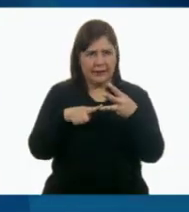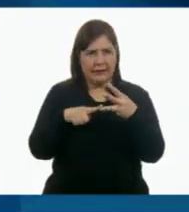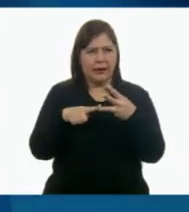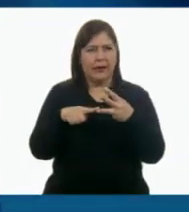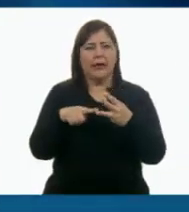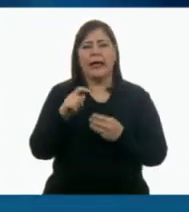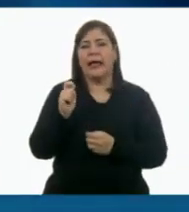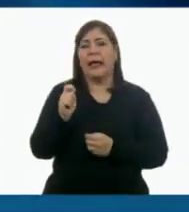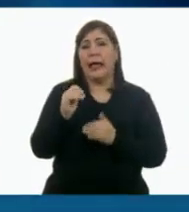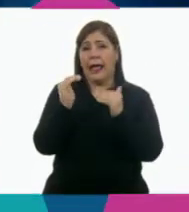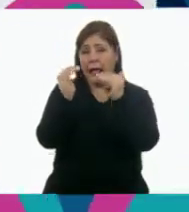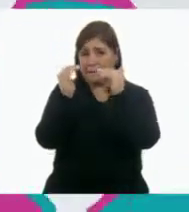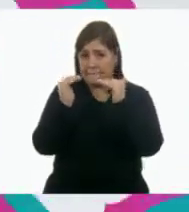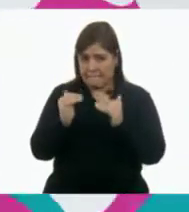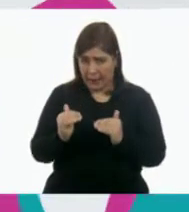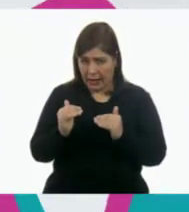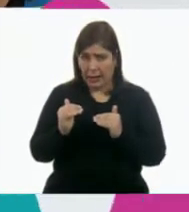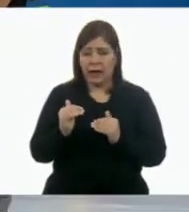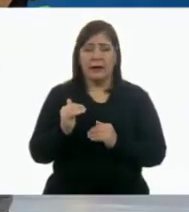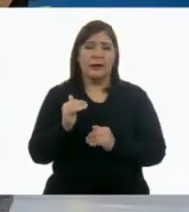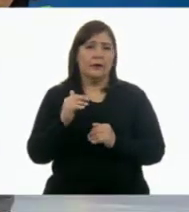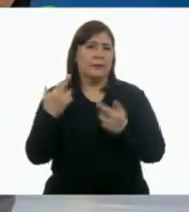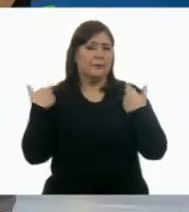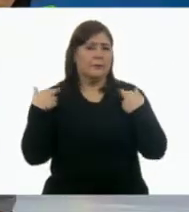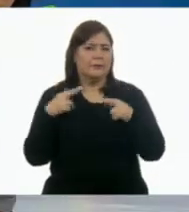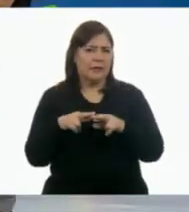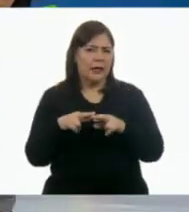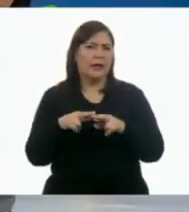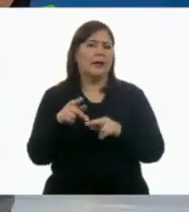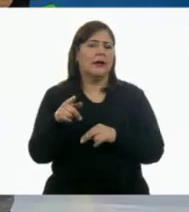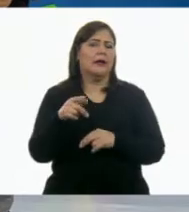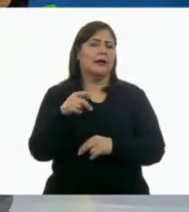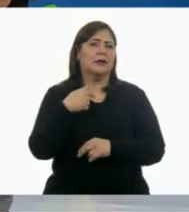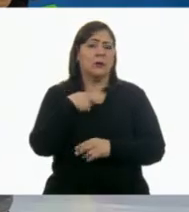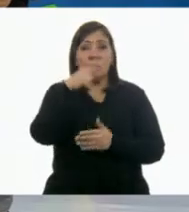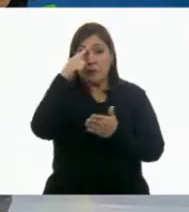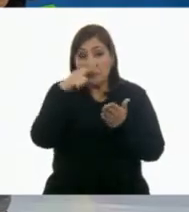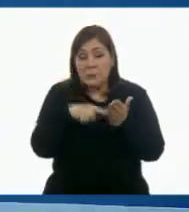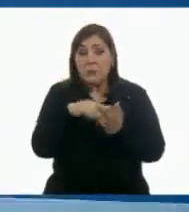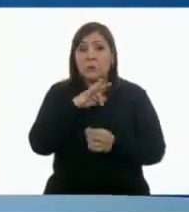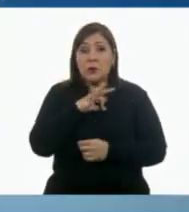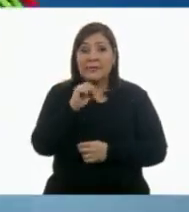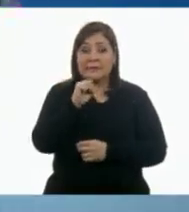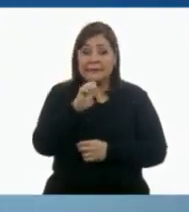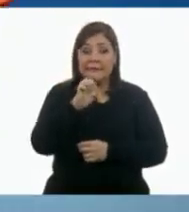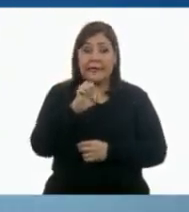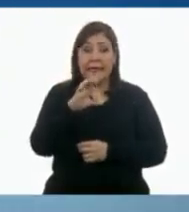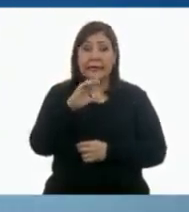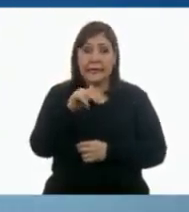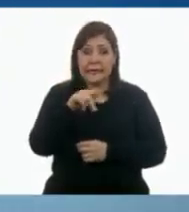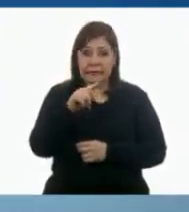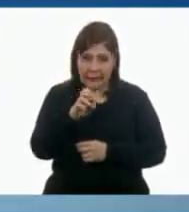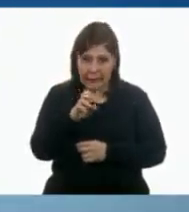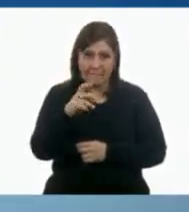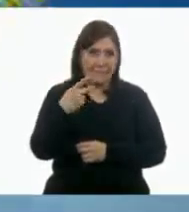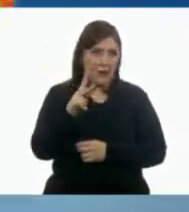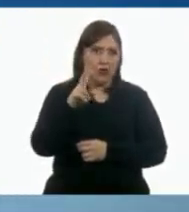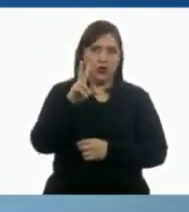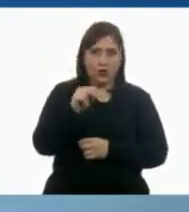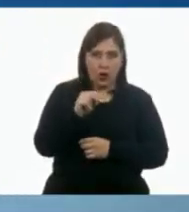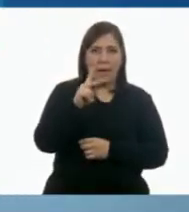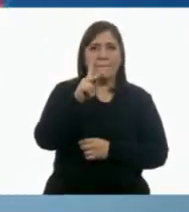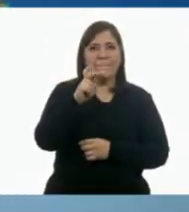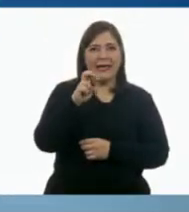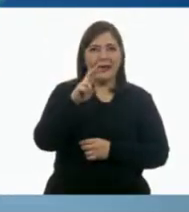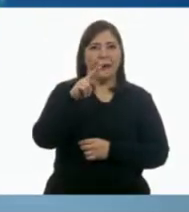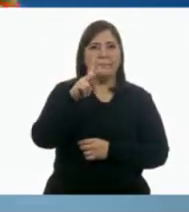Y ya la de abajo, maestro, pues yo creo que también sería secante, no perpendicular, porque